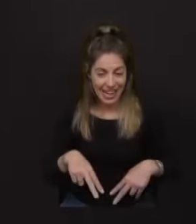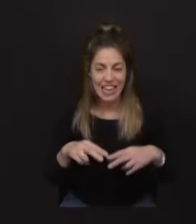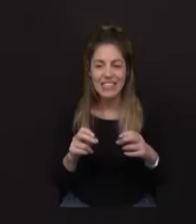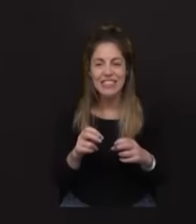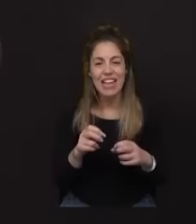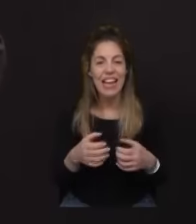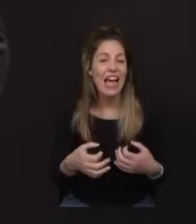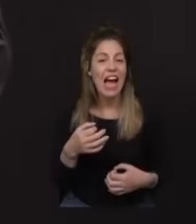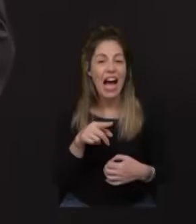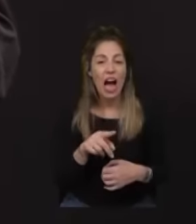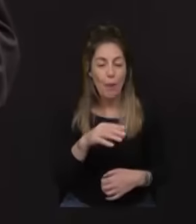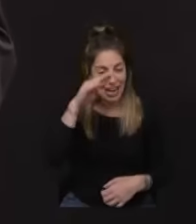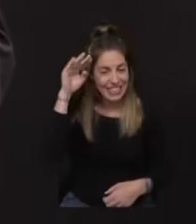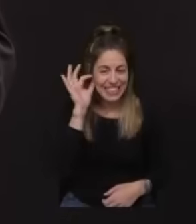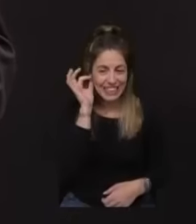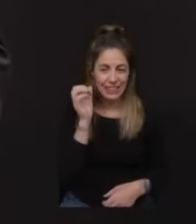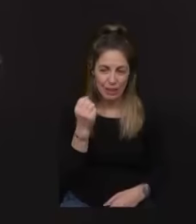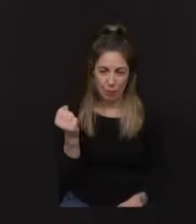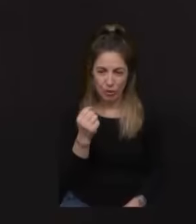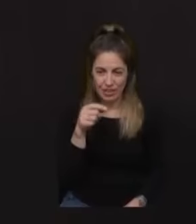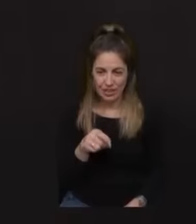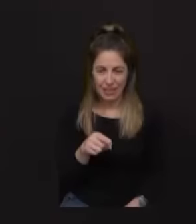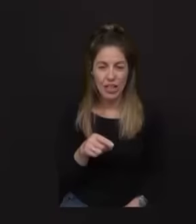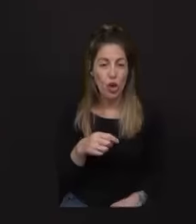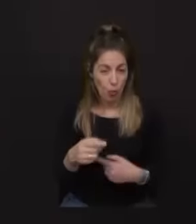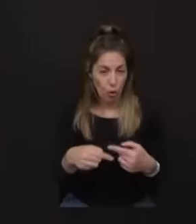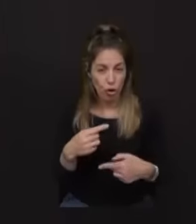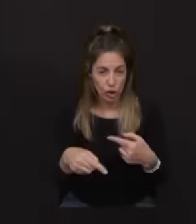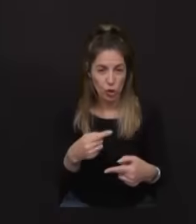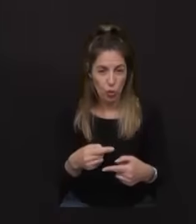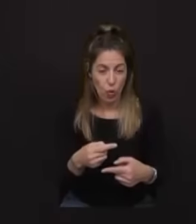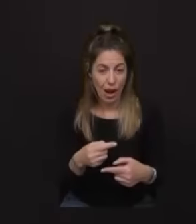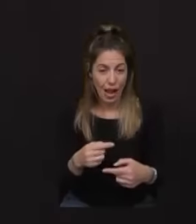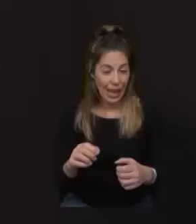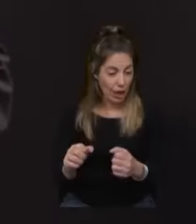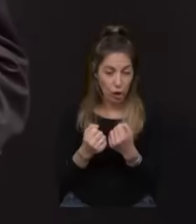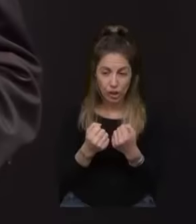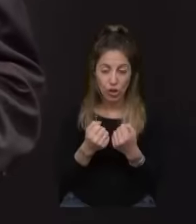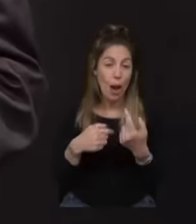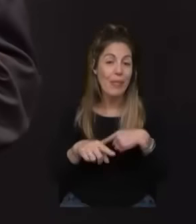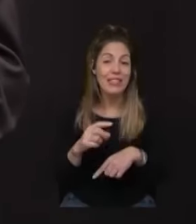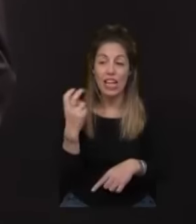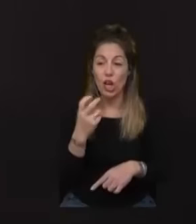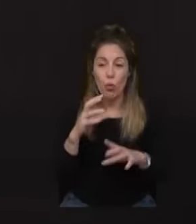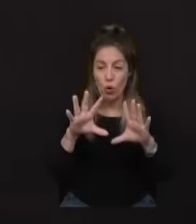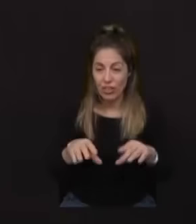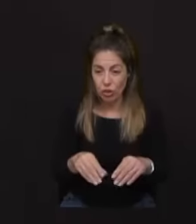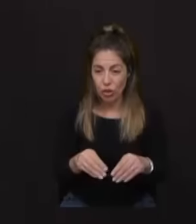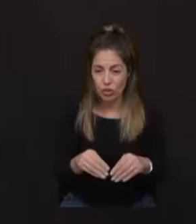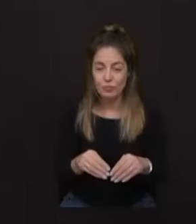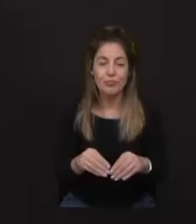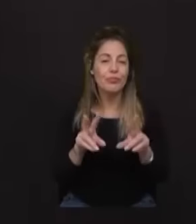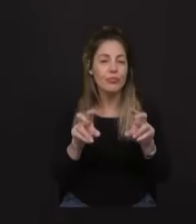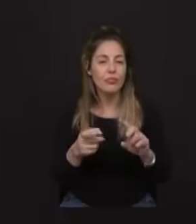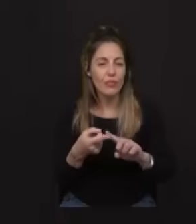y la importancia que tiene y cómo logra mantenerse cautivo a pesar de que lo busca todo el mundo, en una cuestión